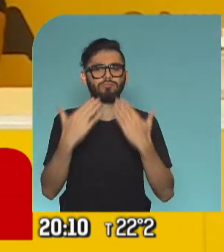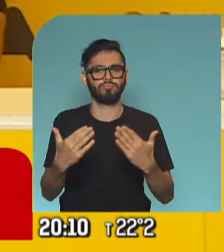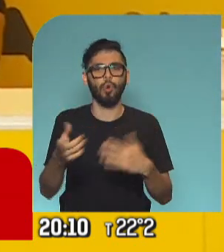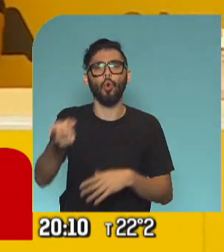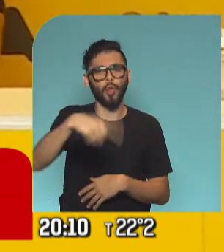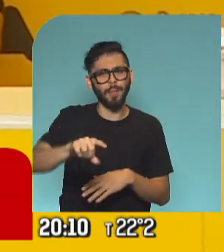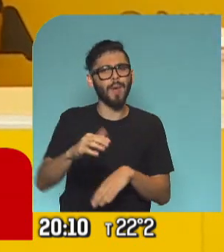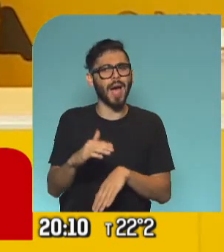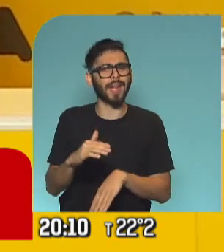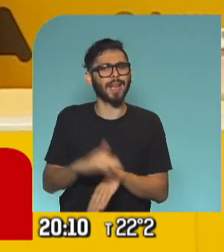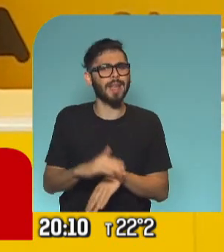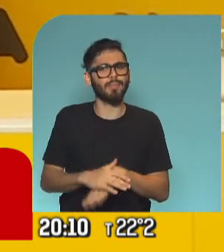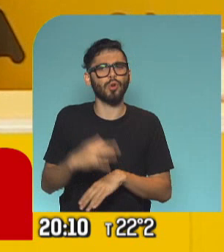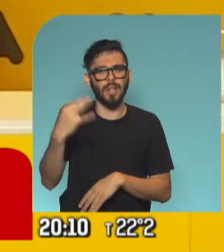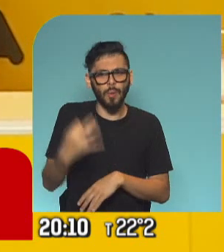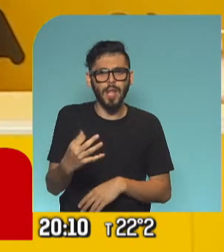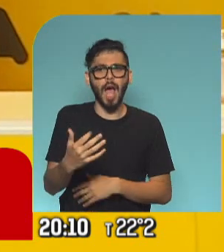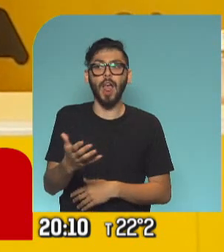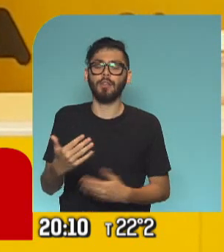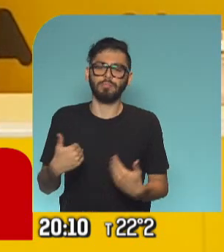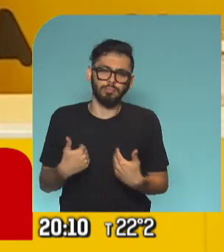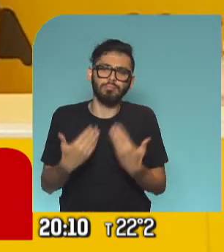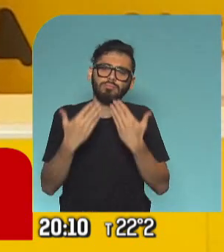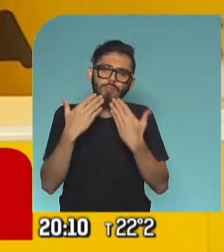mucha responsabilidad, de todo corazón les agradezco.